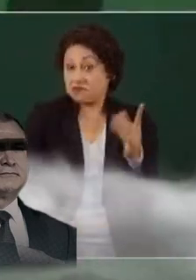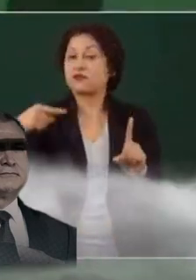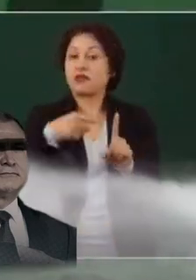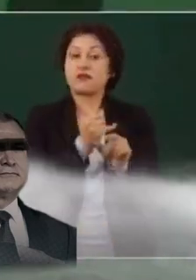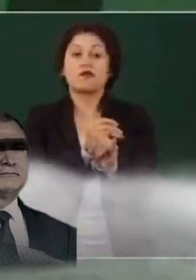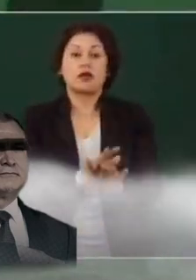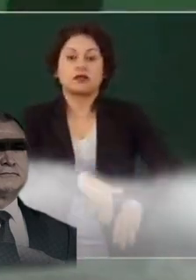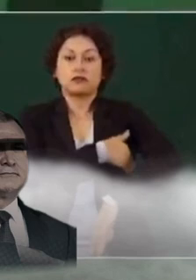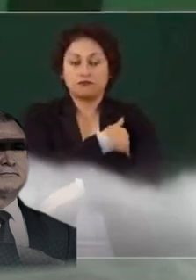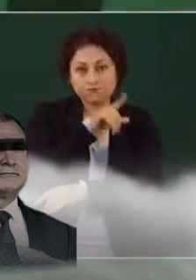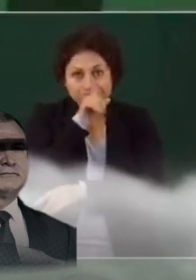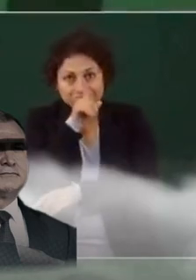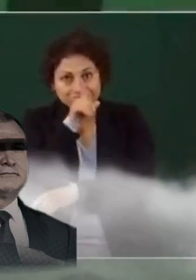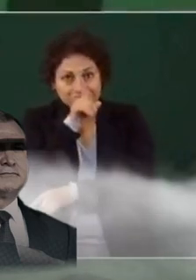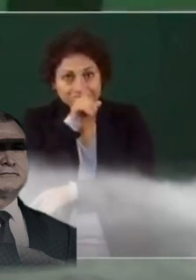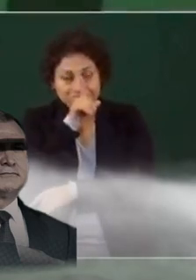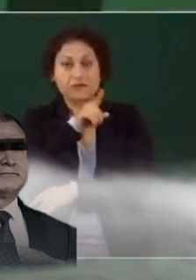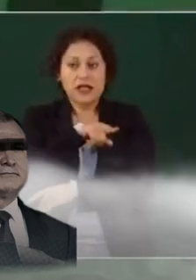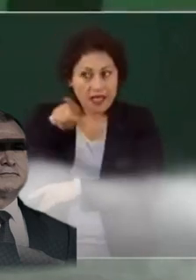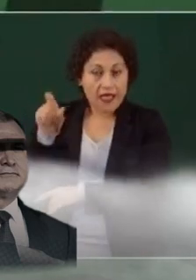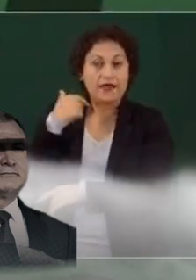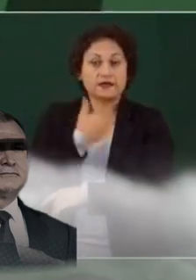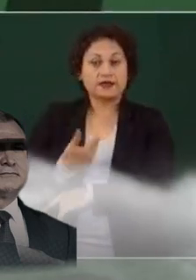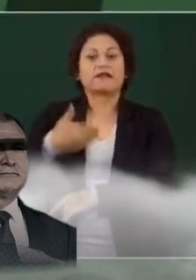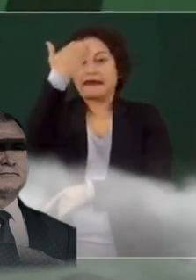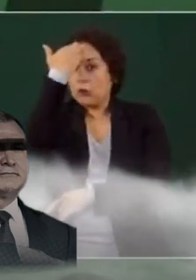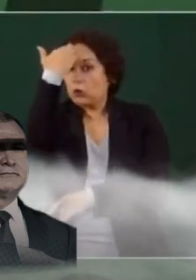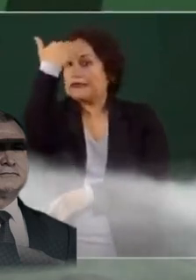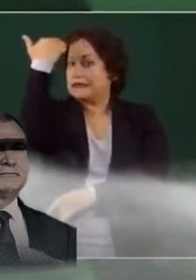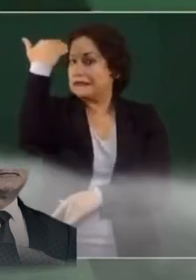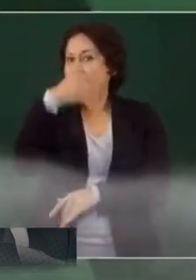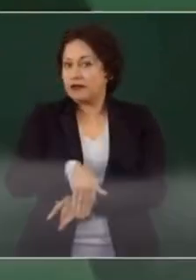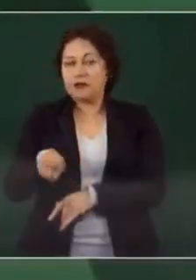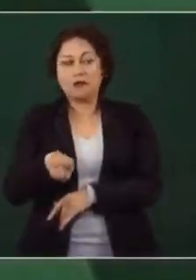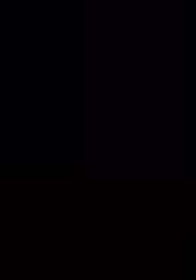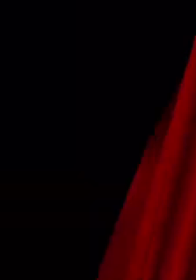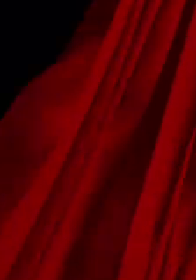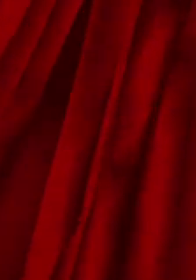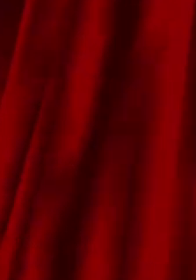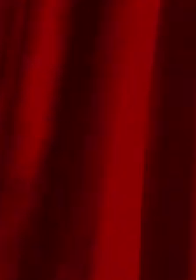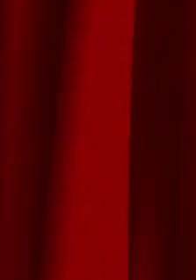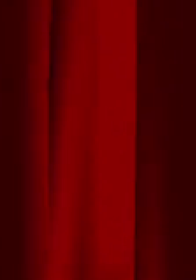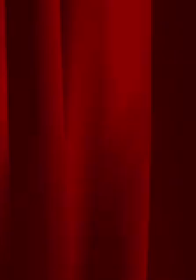información todavía Calderón o lo tolero